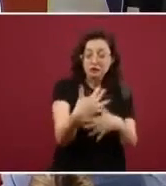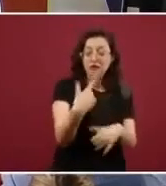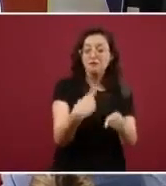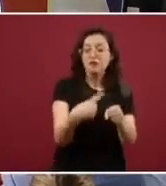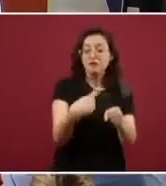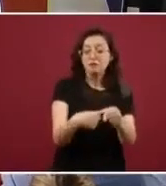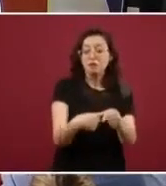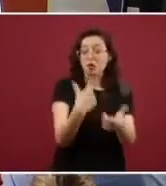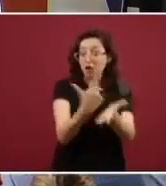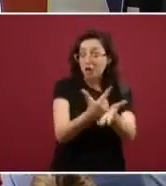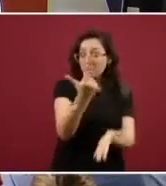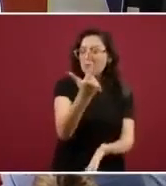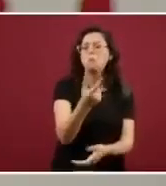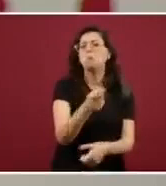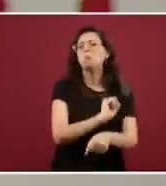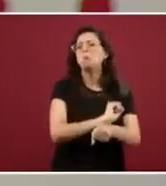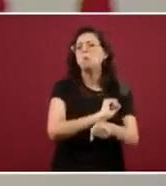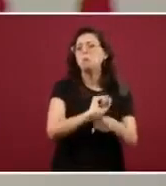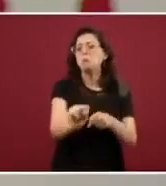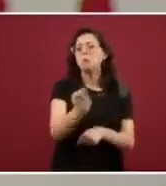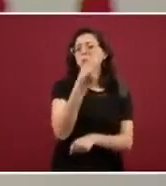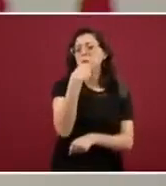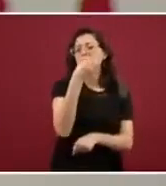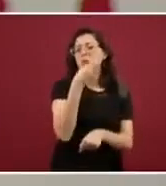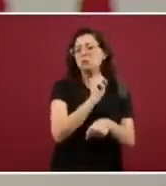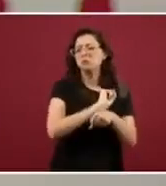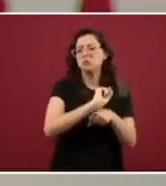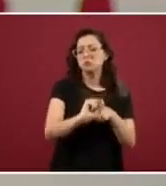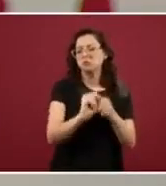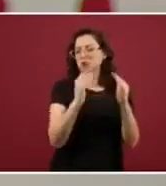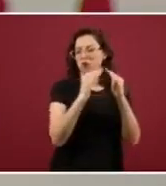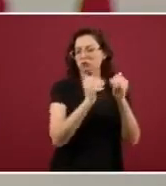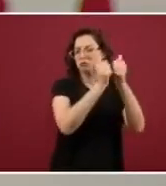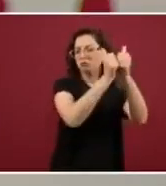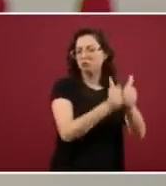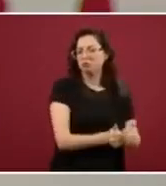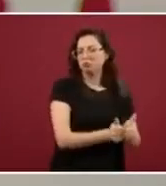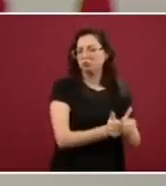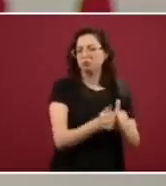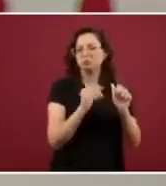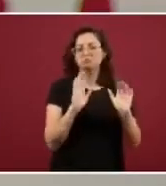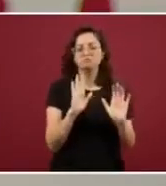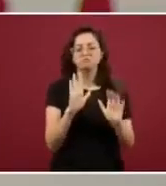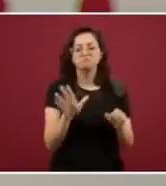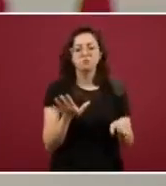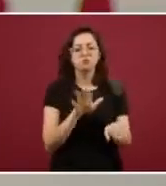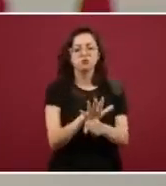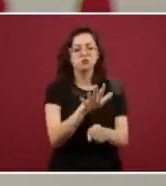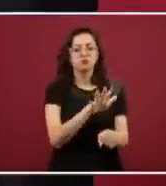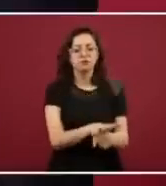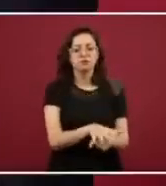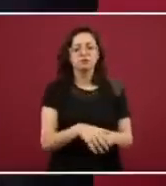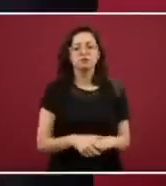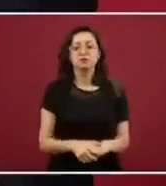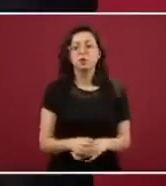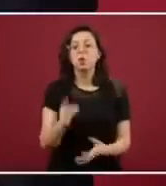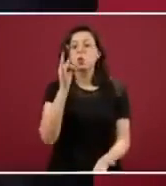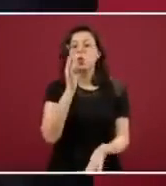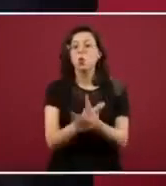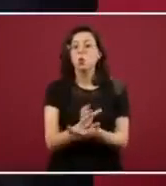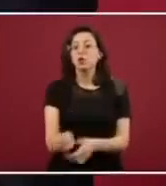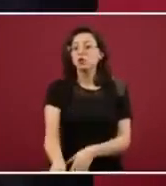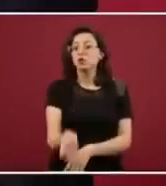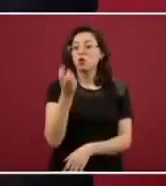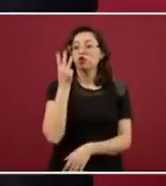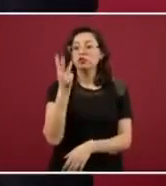con las medidas generales y con el aislamiento preventivo. Y solamente ha habido 3 casos hospitalizados, ninguno